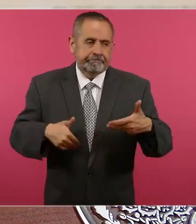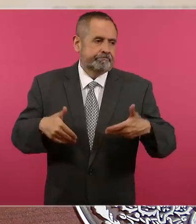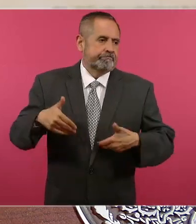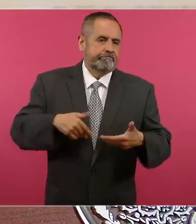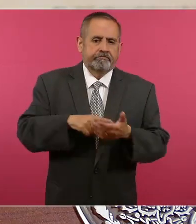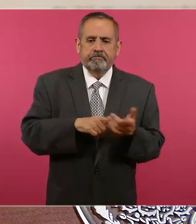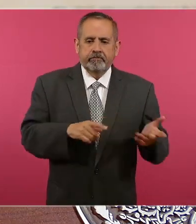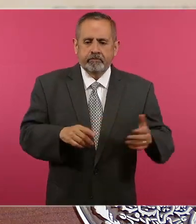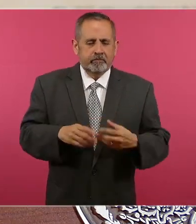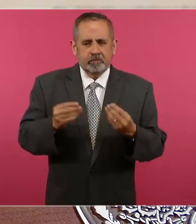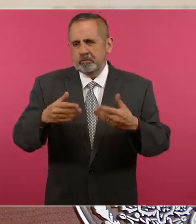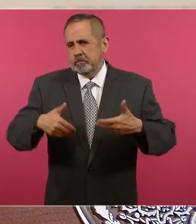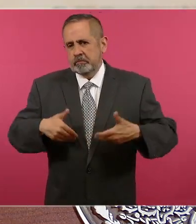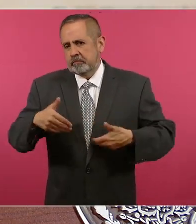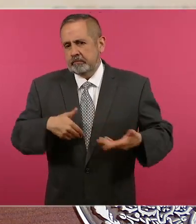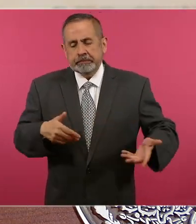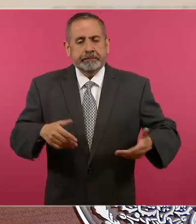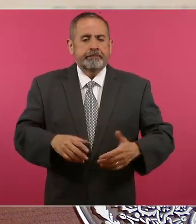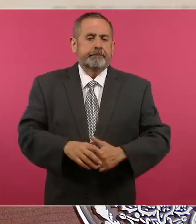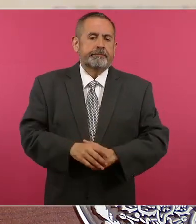molesta muchísimo.